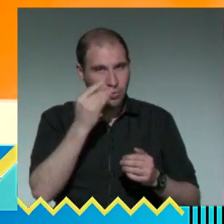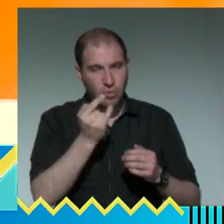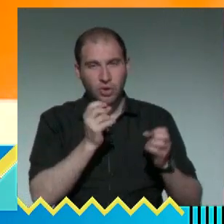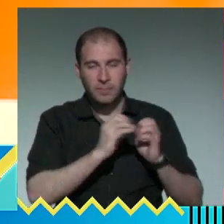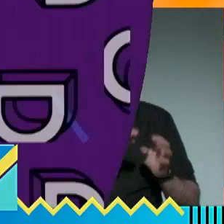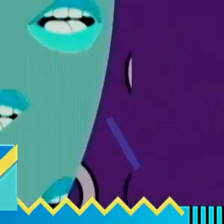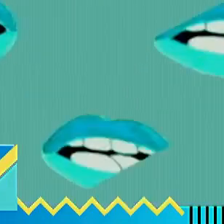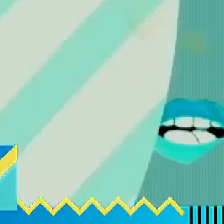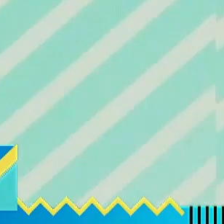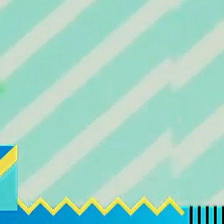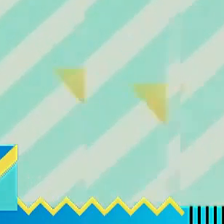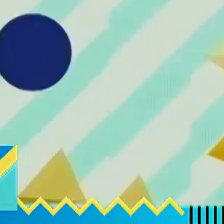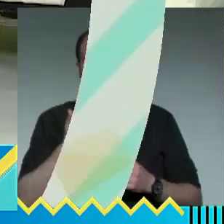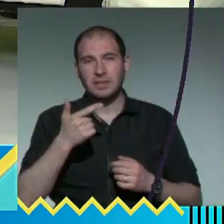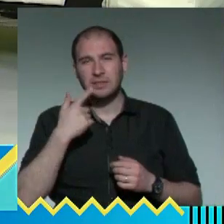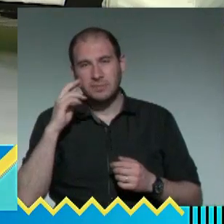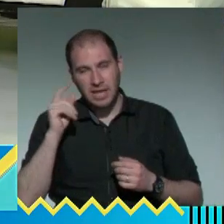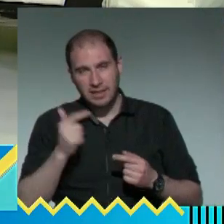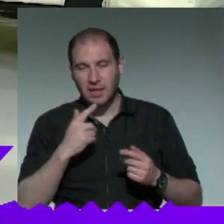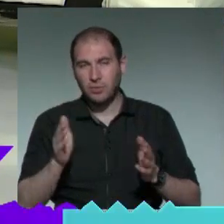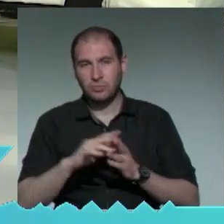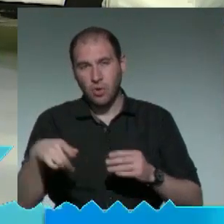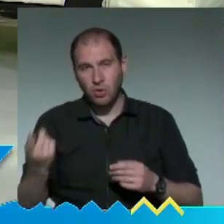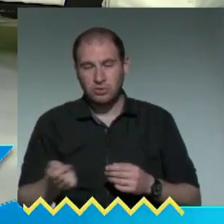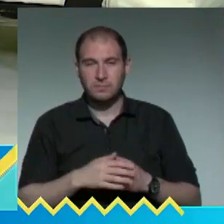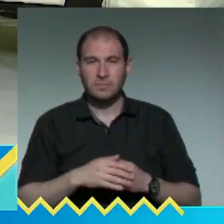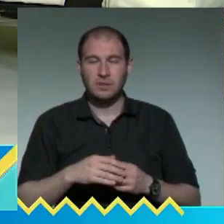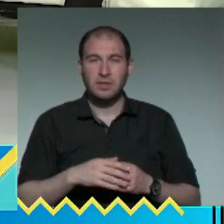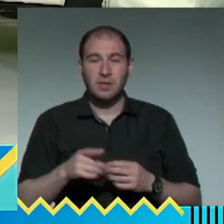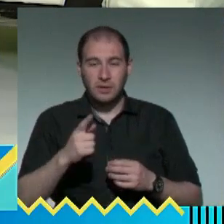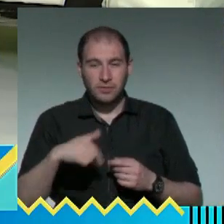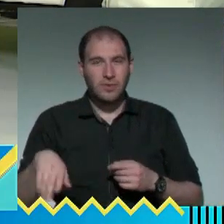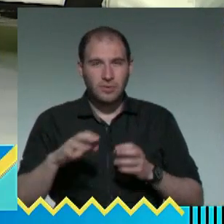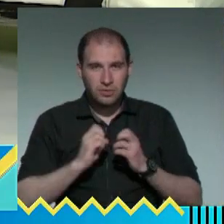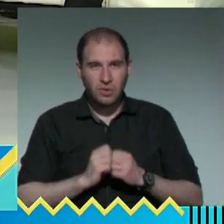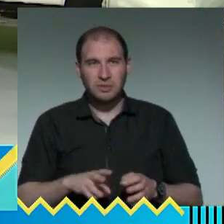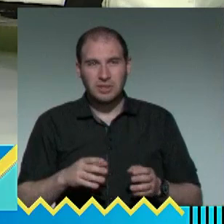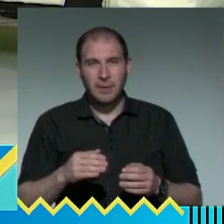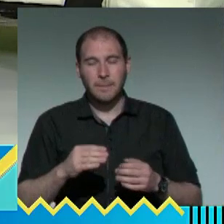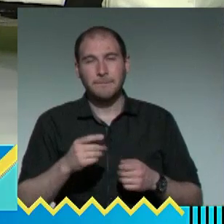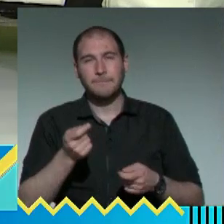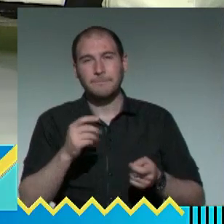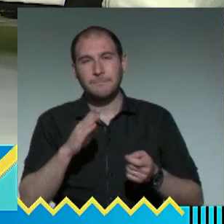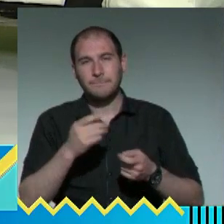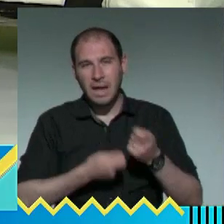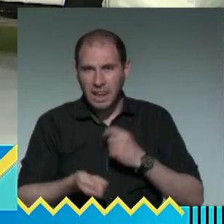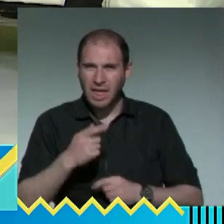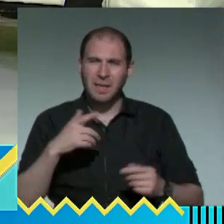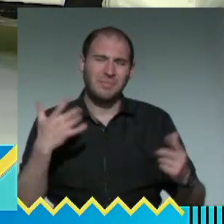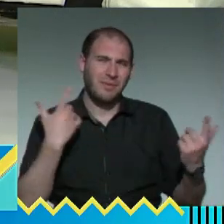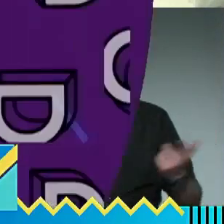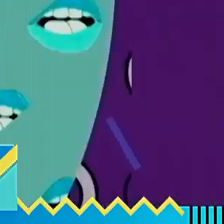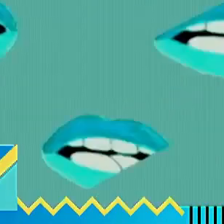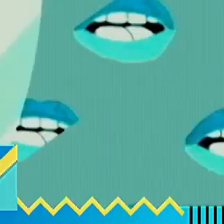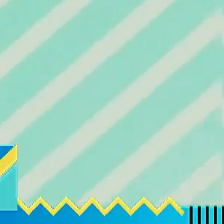carrera solista, Spinetta estaba con Jade, muy jazz rock, y ellos venían a que bailemos, hay que divertirse, hay